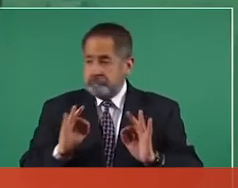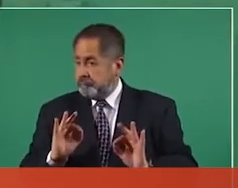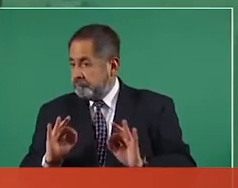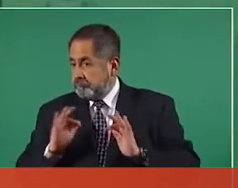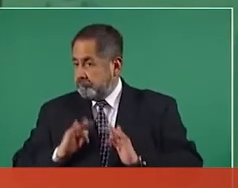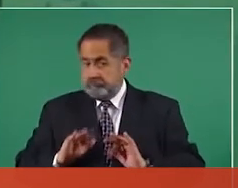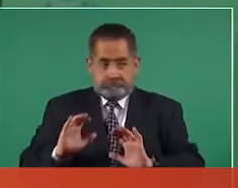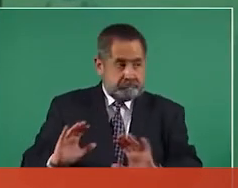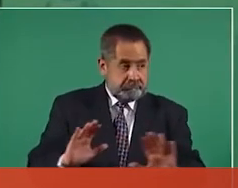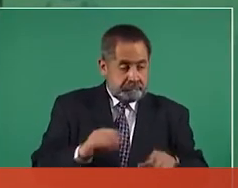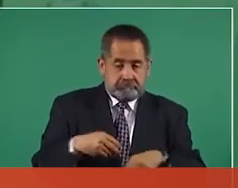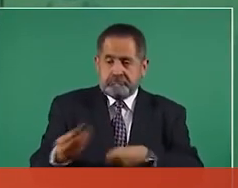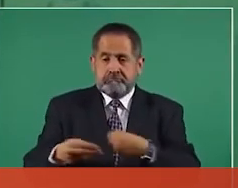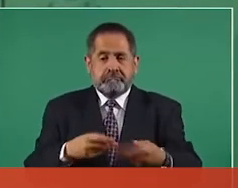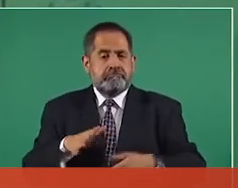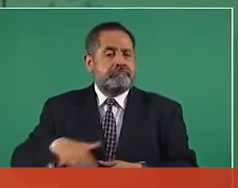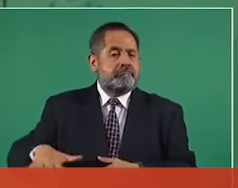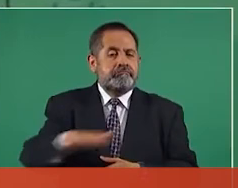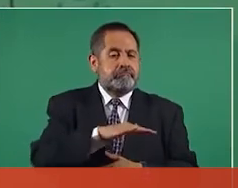a